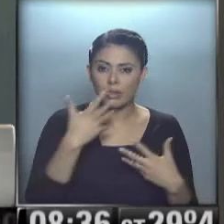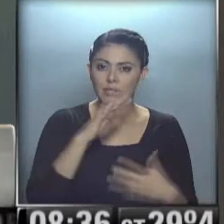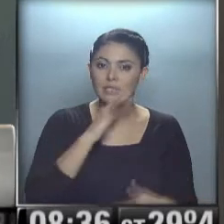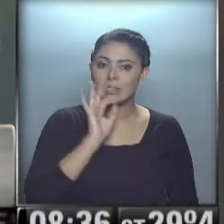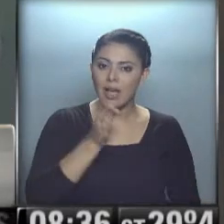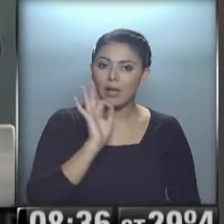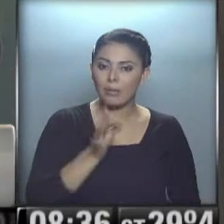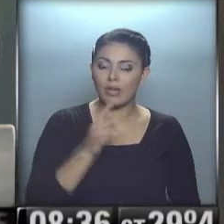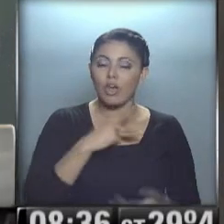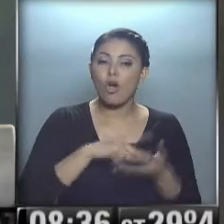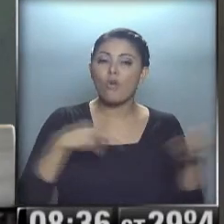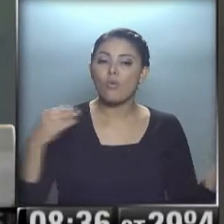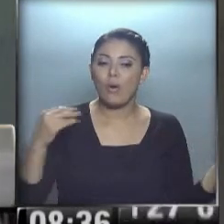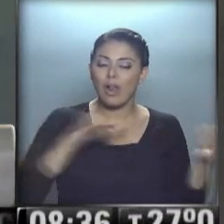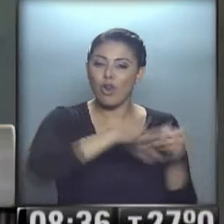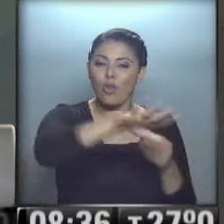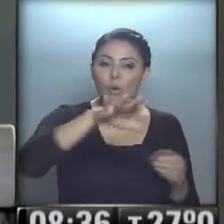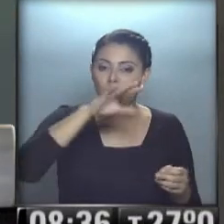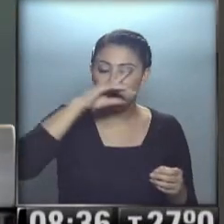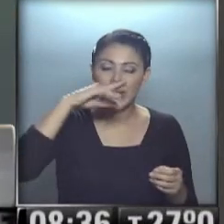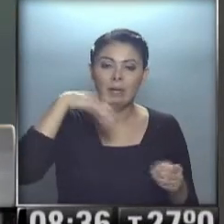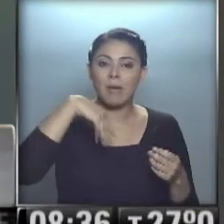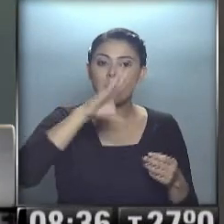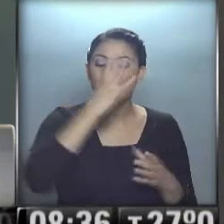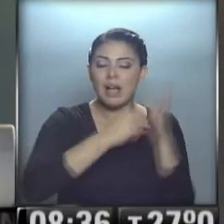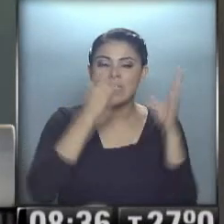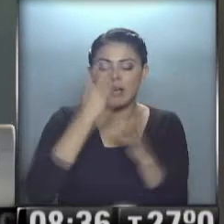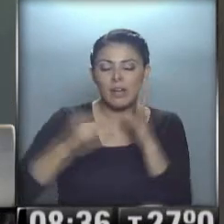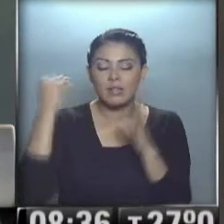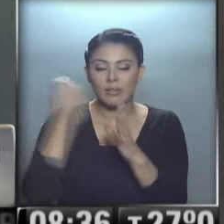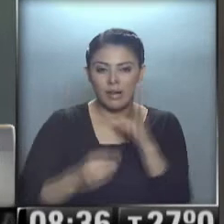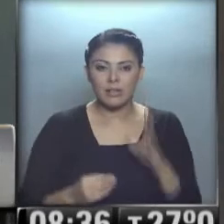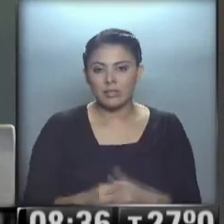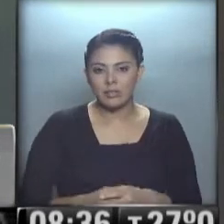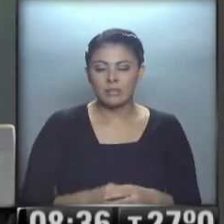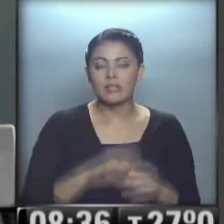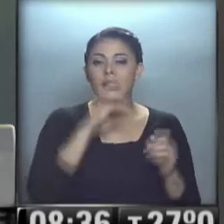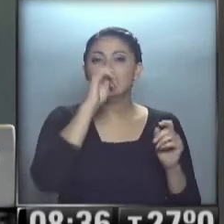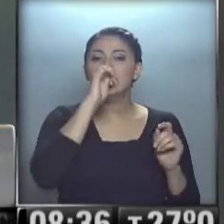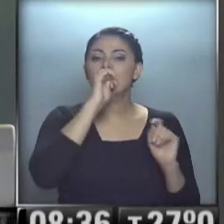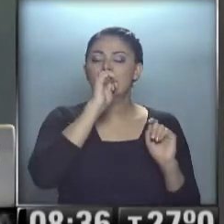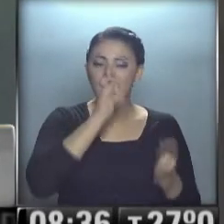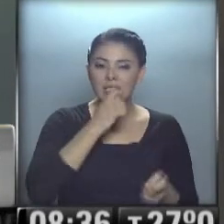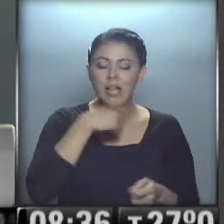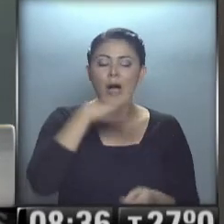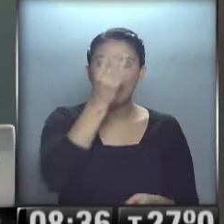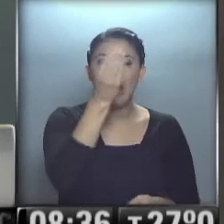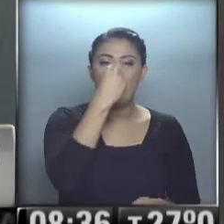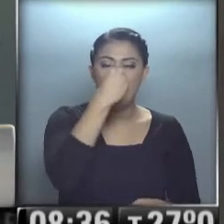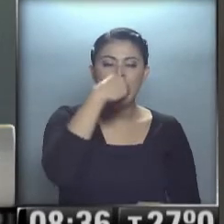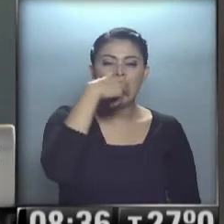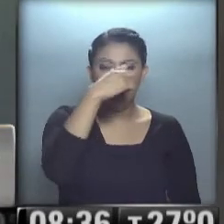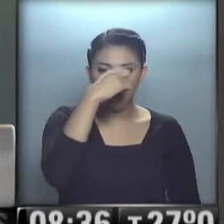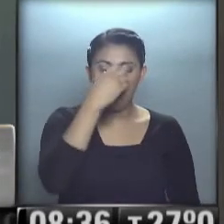claramente cuáles son los lugares de mayor vulnerabilidad de fallas en términos relativos o el incremento de la demanda energética para establecer